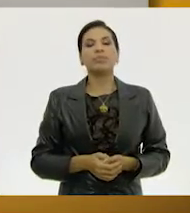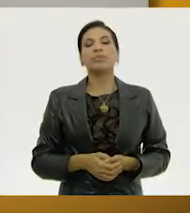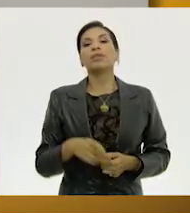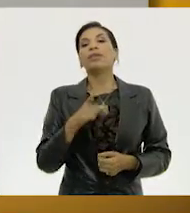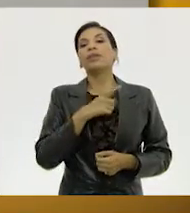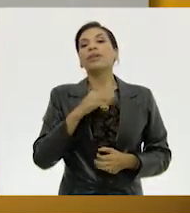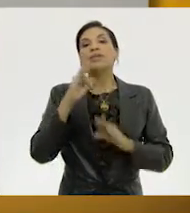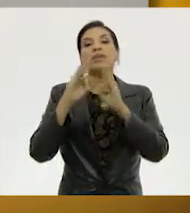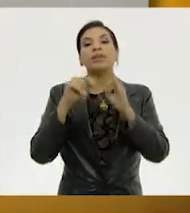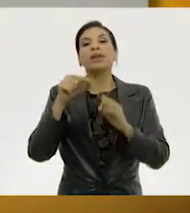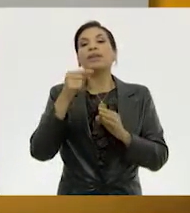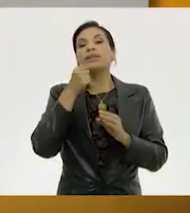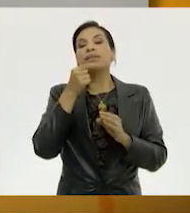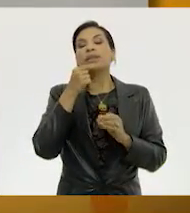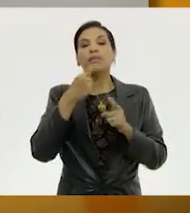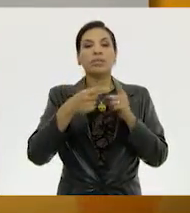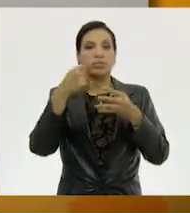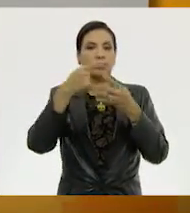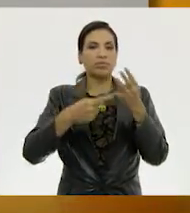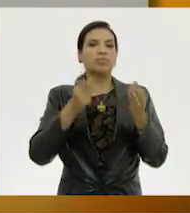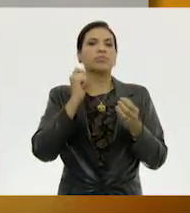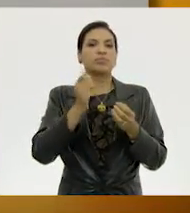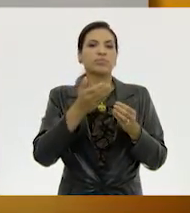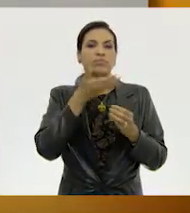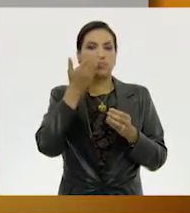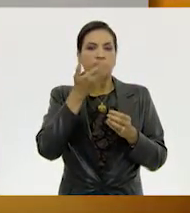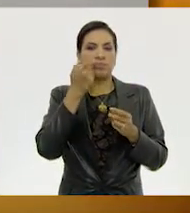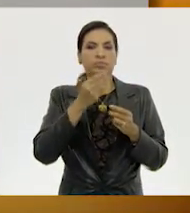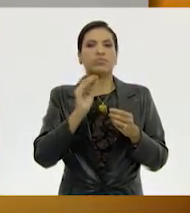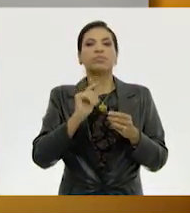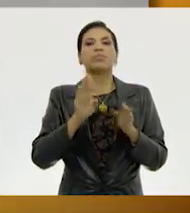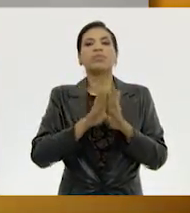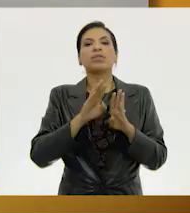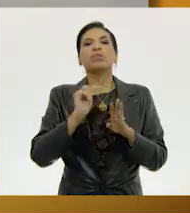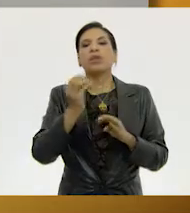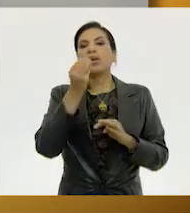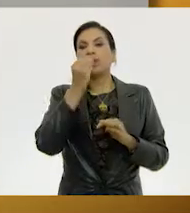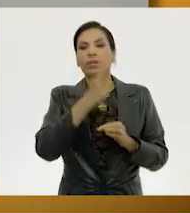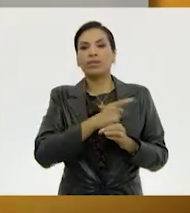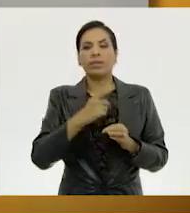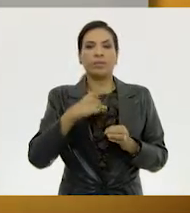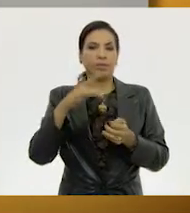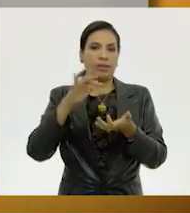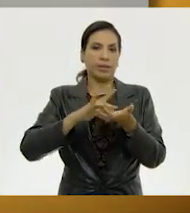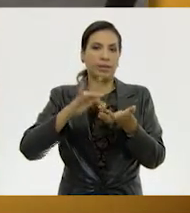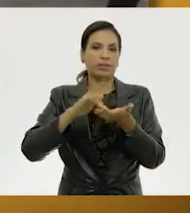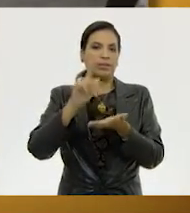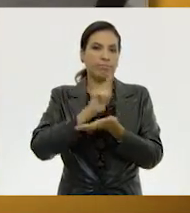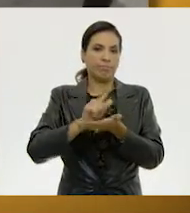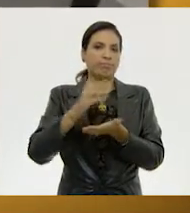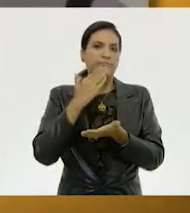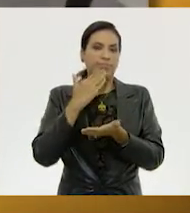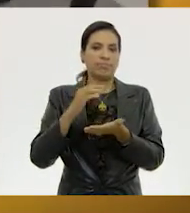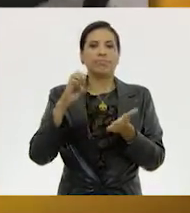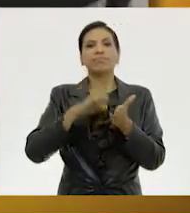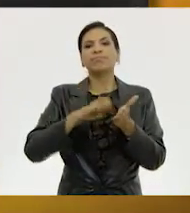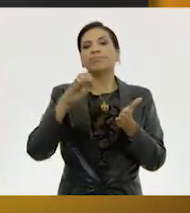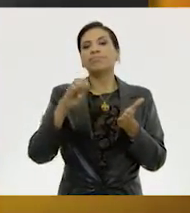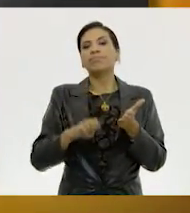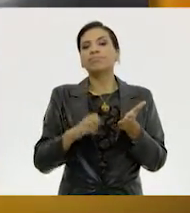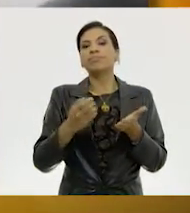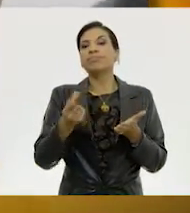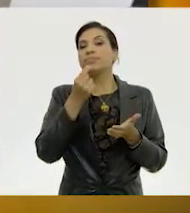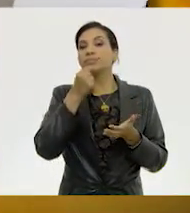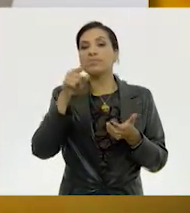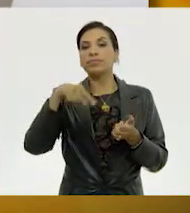Debe procurarse que el niño adquiera los siguientes hábitos. La conducta alimenticia debe apoyarse en normas de higiene. Por ejemplo,